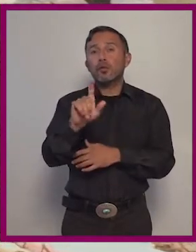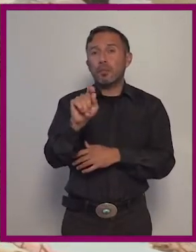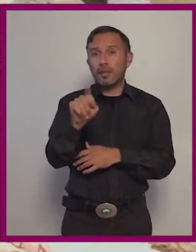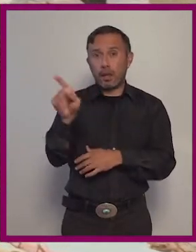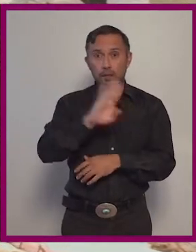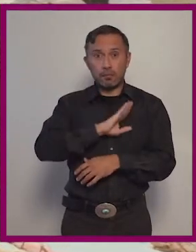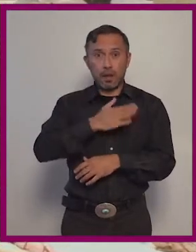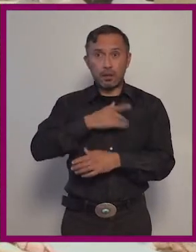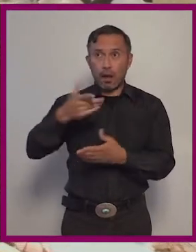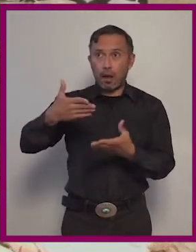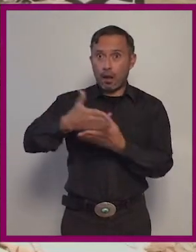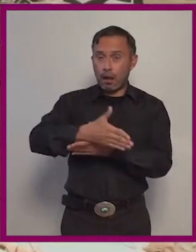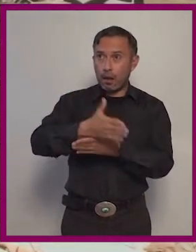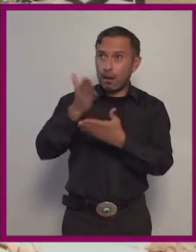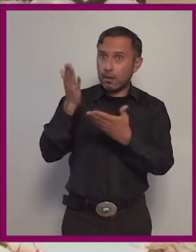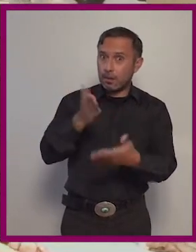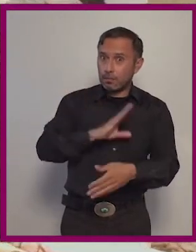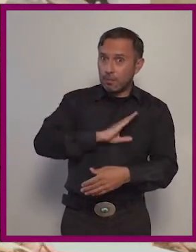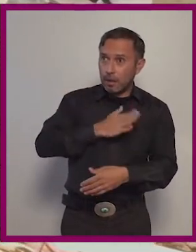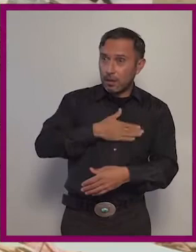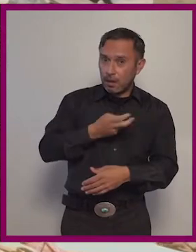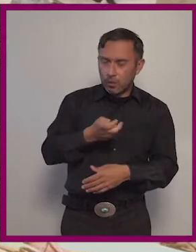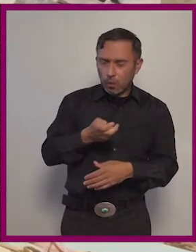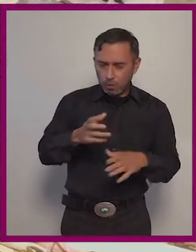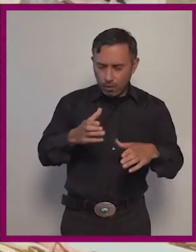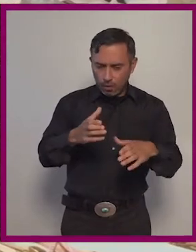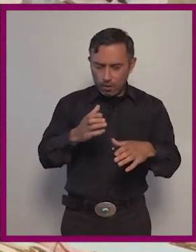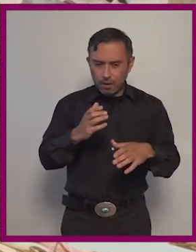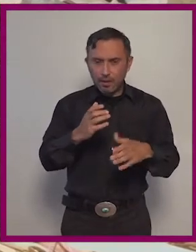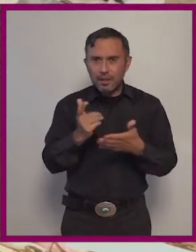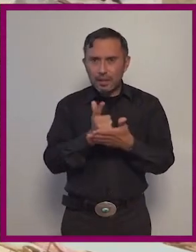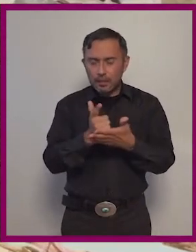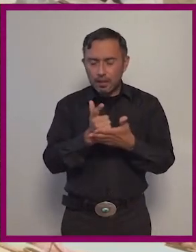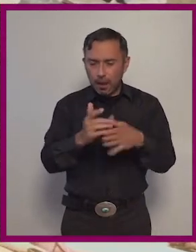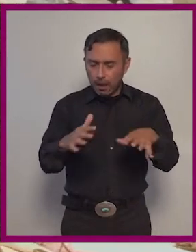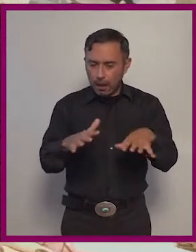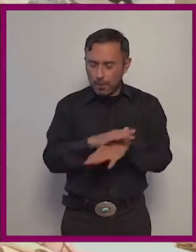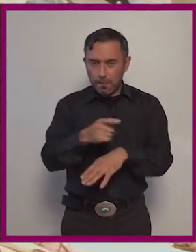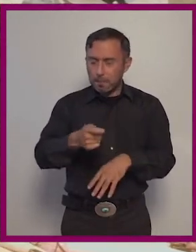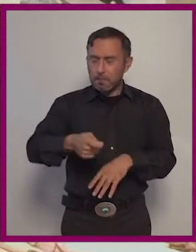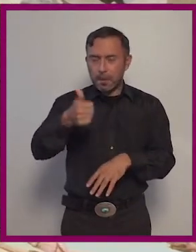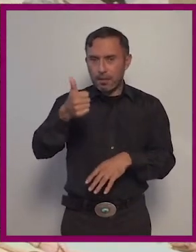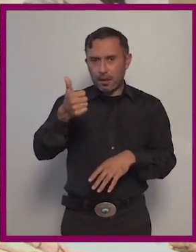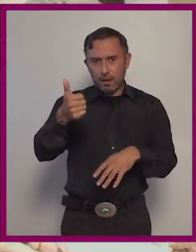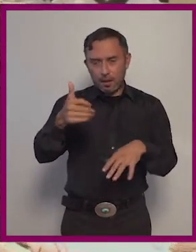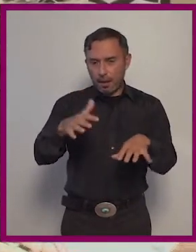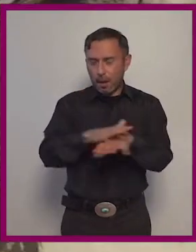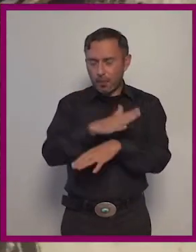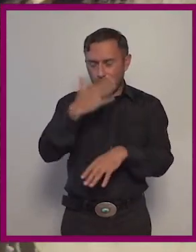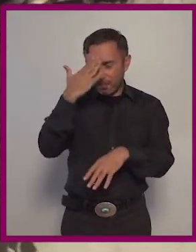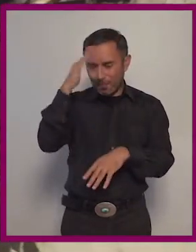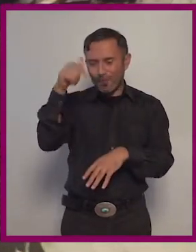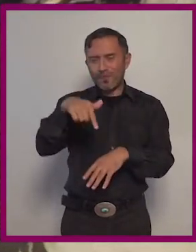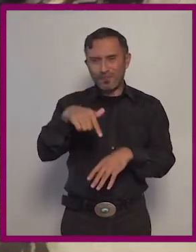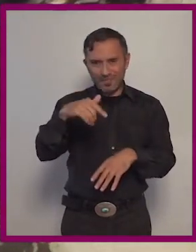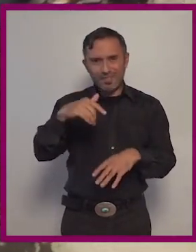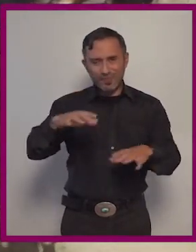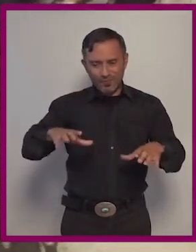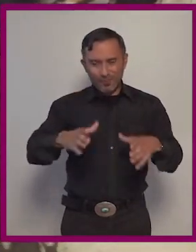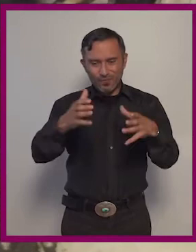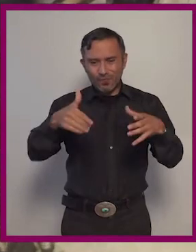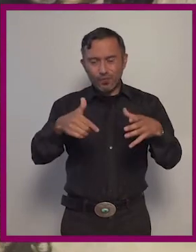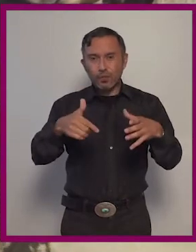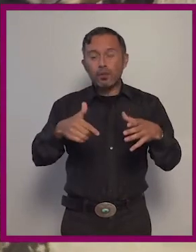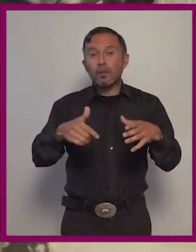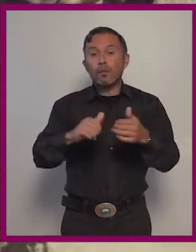los españoles, pues adoptamos este cambio, primer cambio dentro de la alfarería del